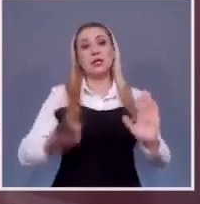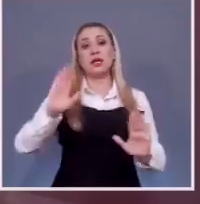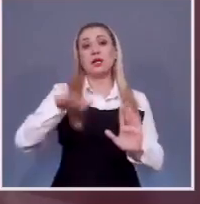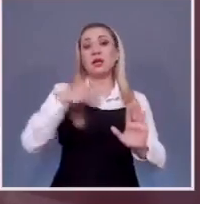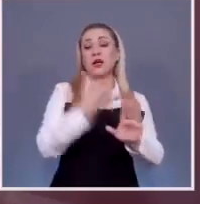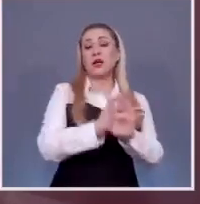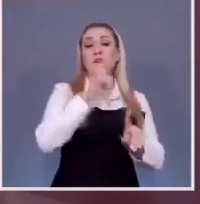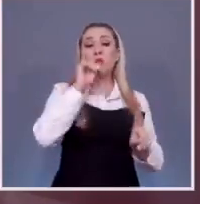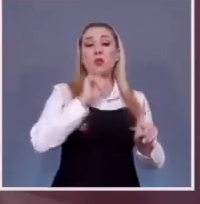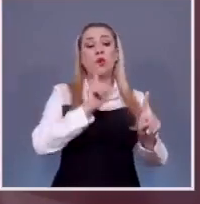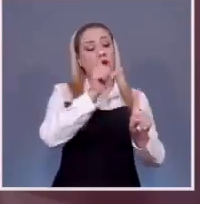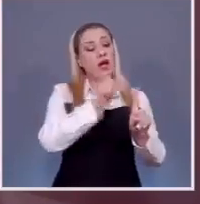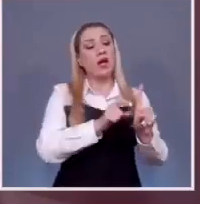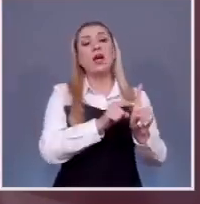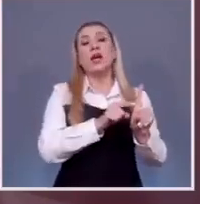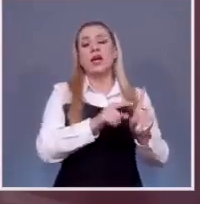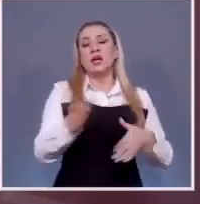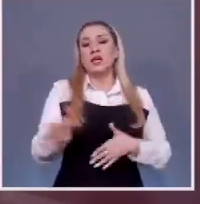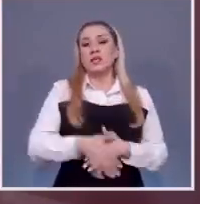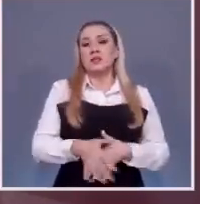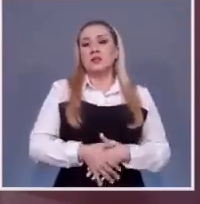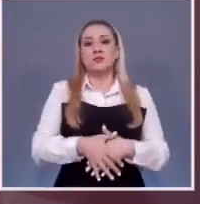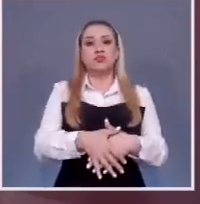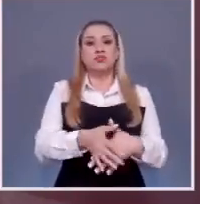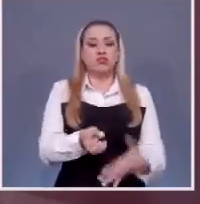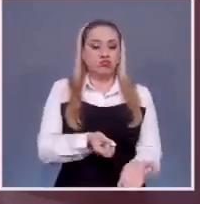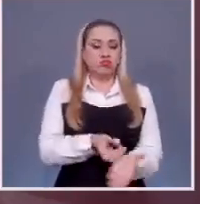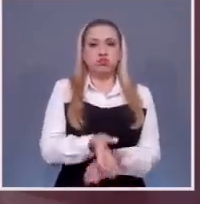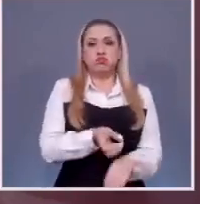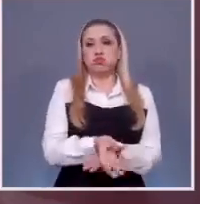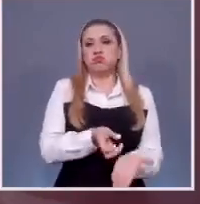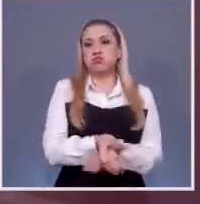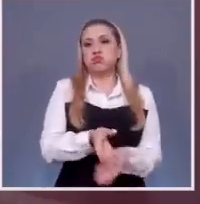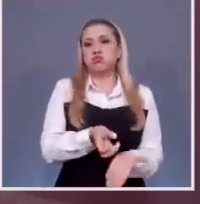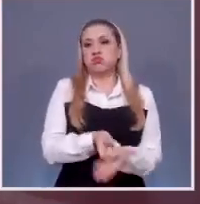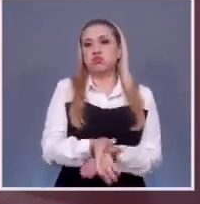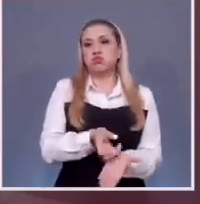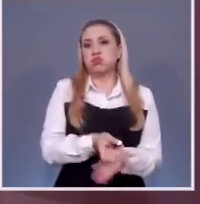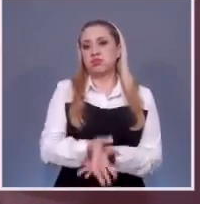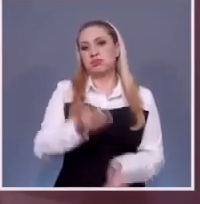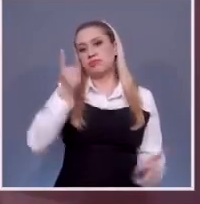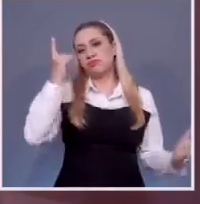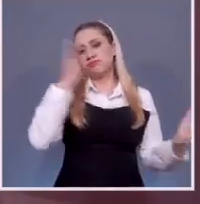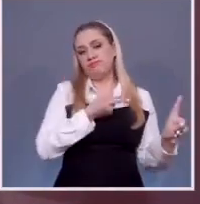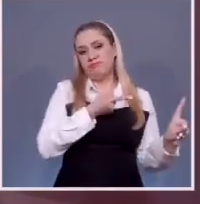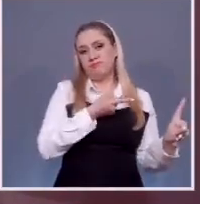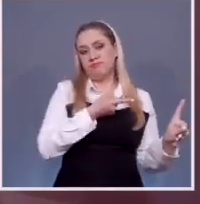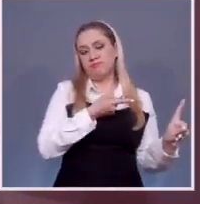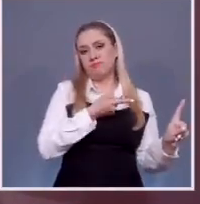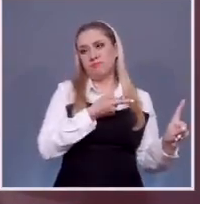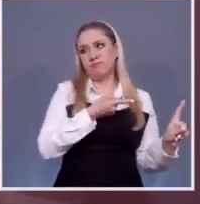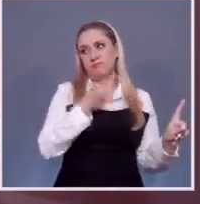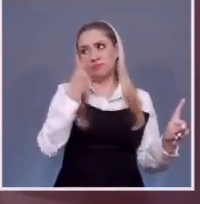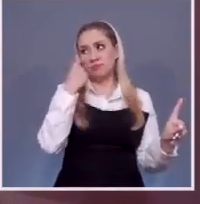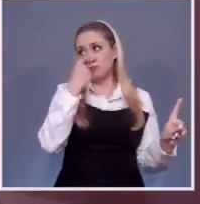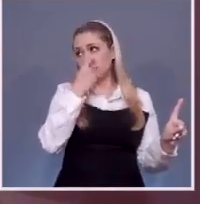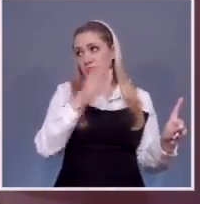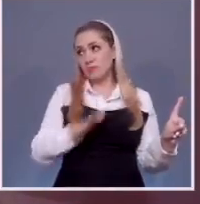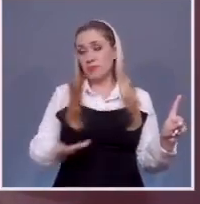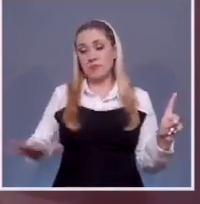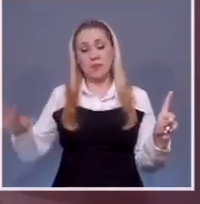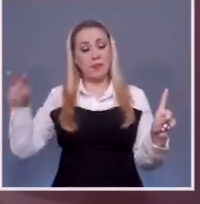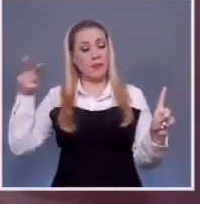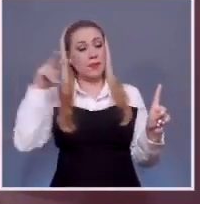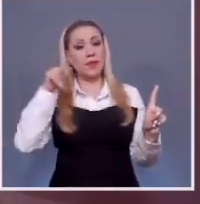para embarazarse y reproducirse, ¿no? Es decir, parir. Entonces, toda la concepción es que el Estado y los